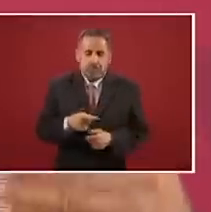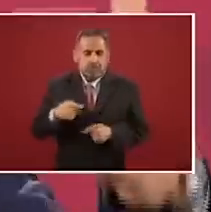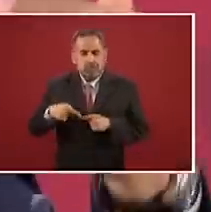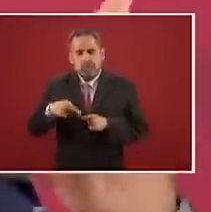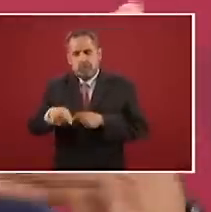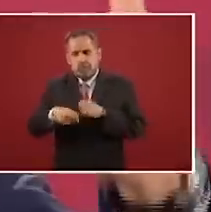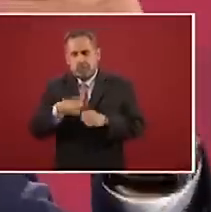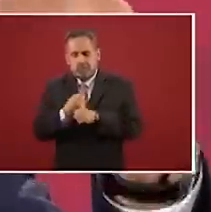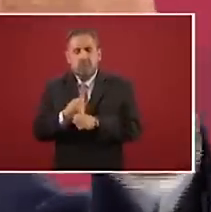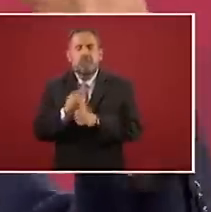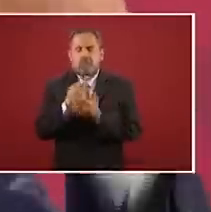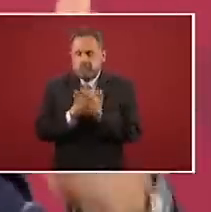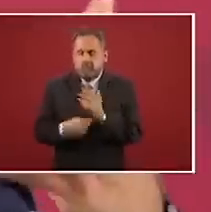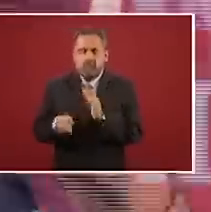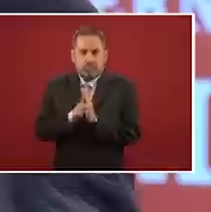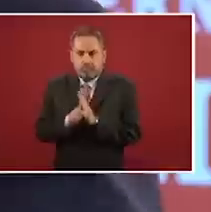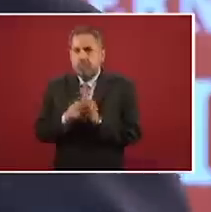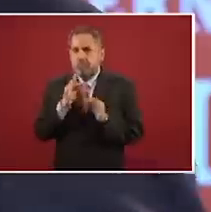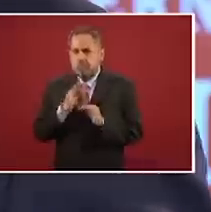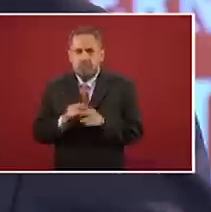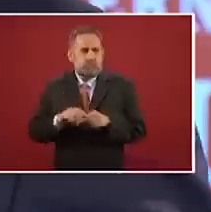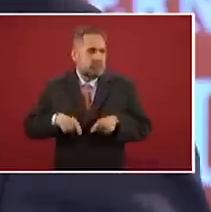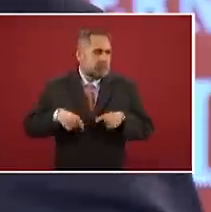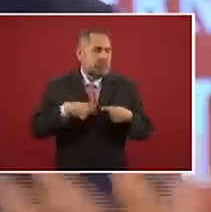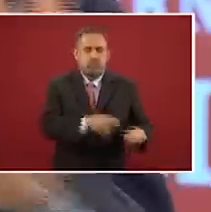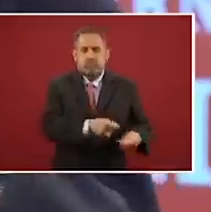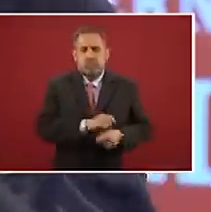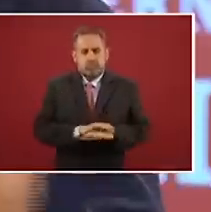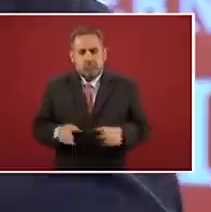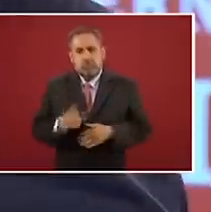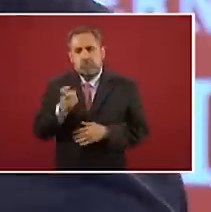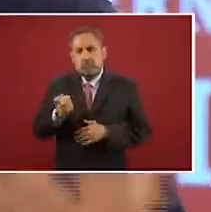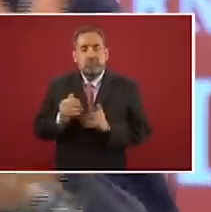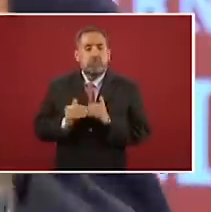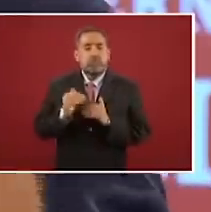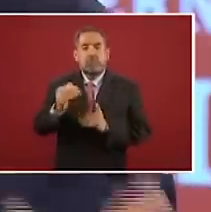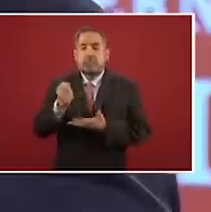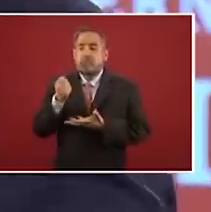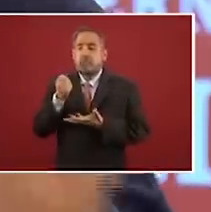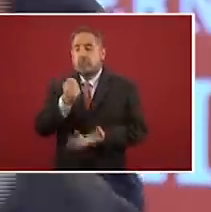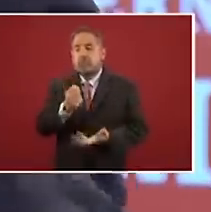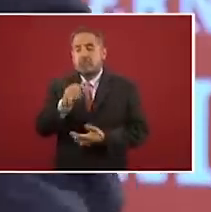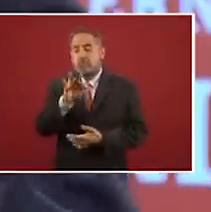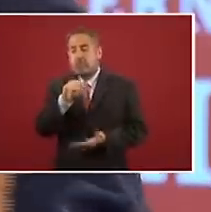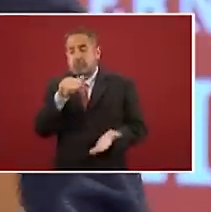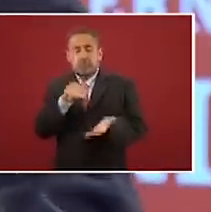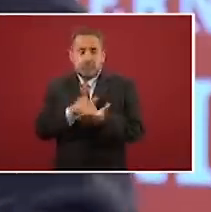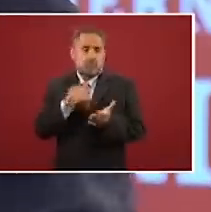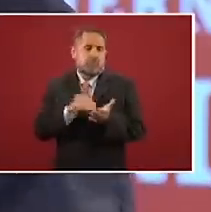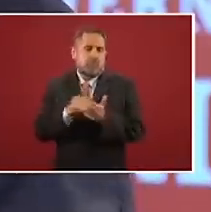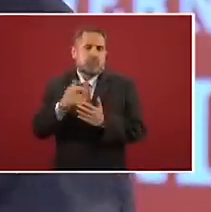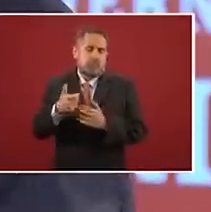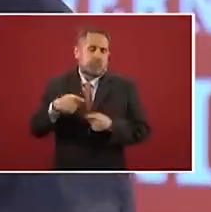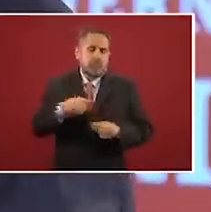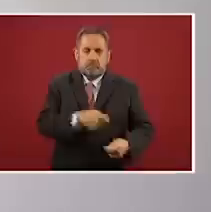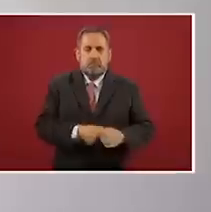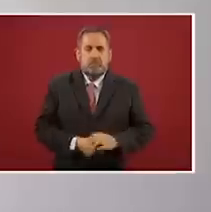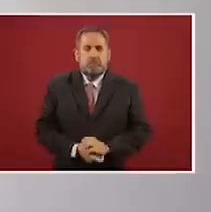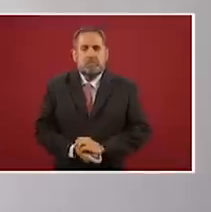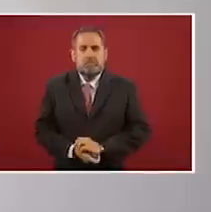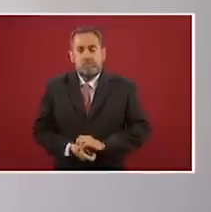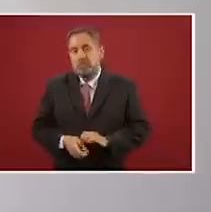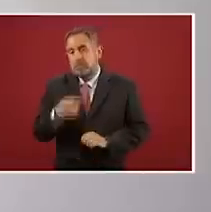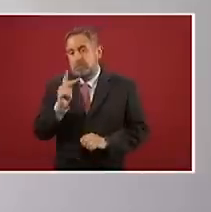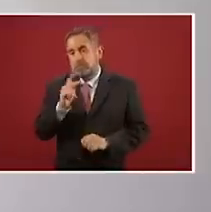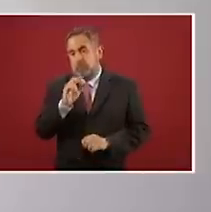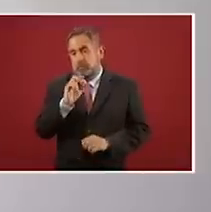vamos a basificar poco a poco. Por eso, este incremento al presupuesto de 40,000 millones de pesos. Pero sí,